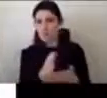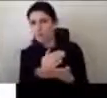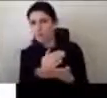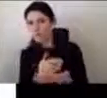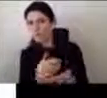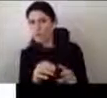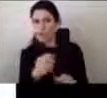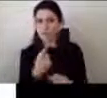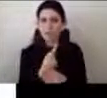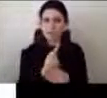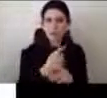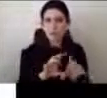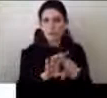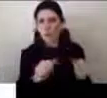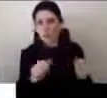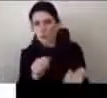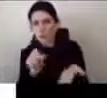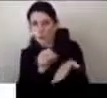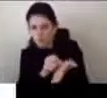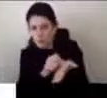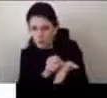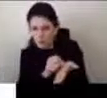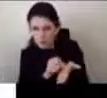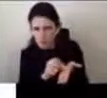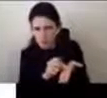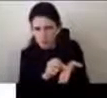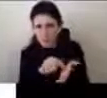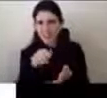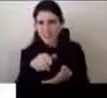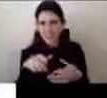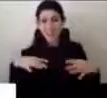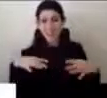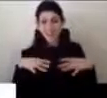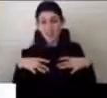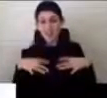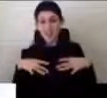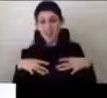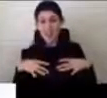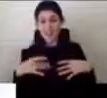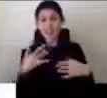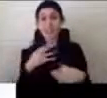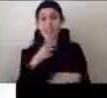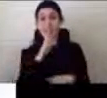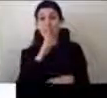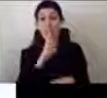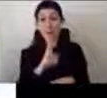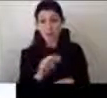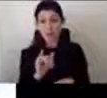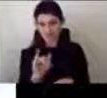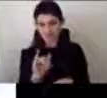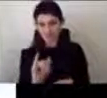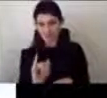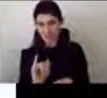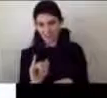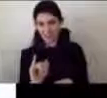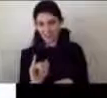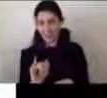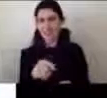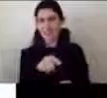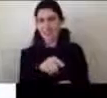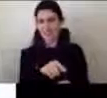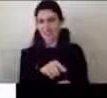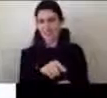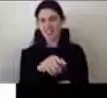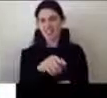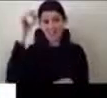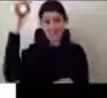ya están raspando, y aquí ya están felices porque la respuesta era, apareció la estrellita que tenía que aparecer